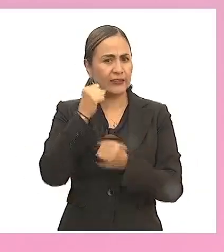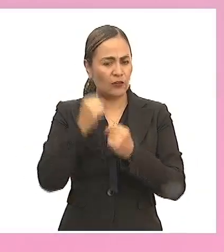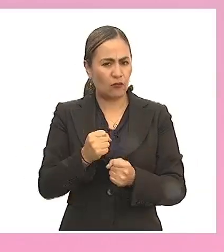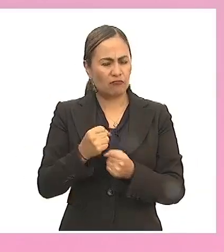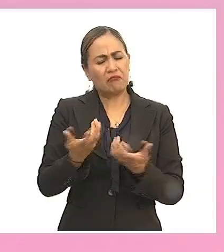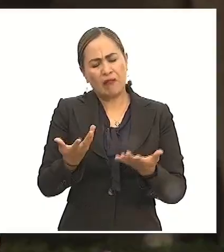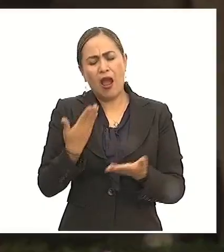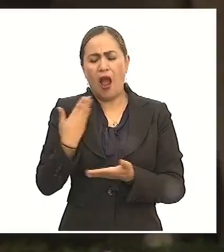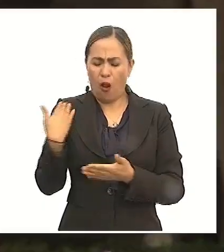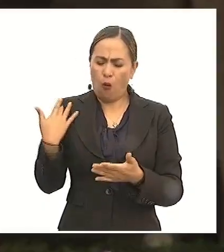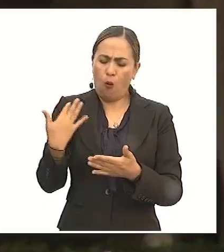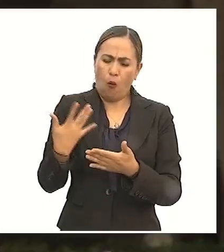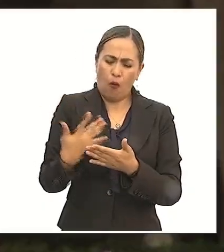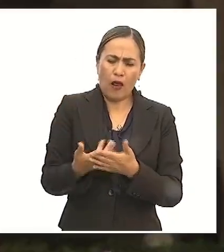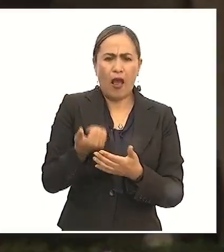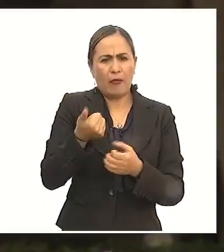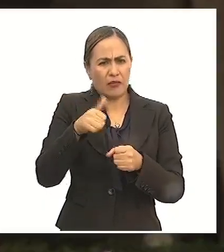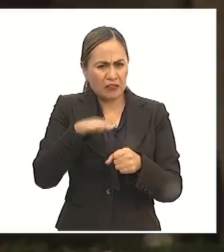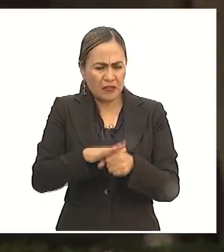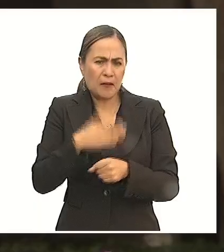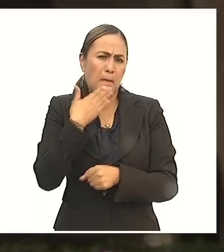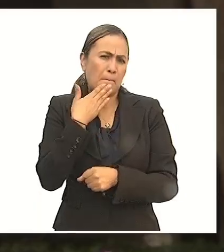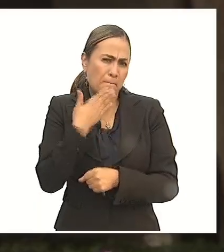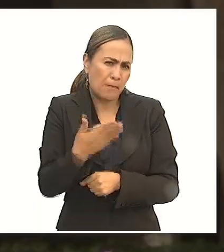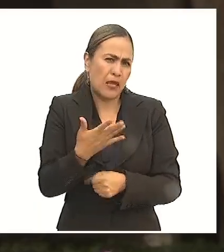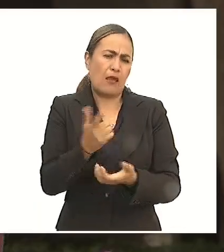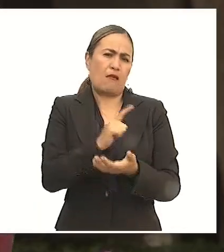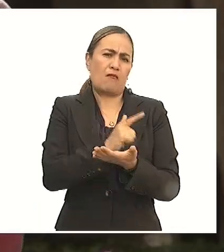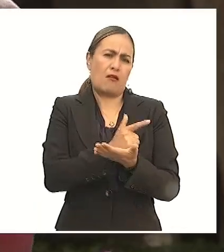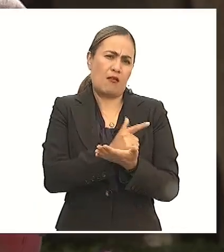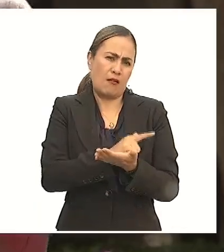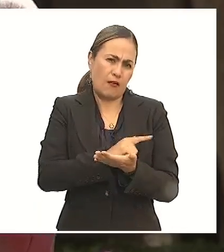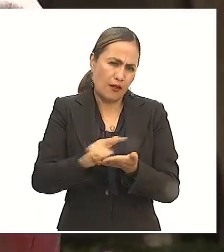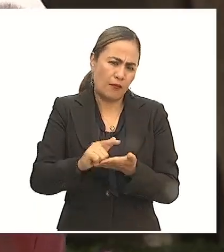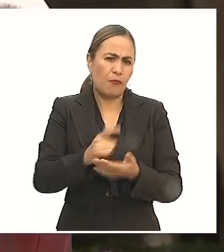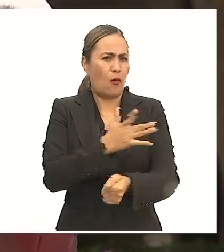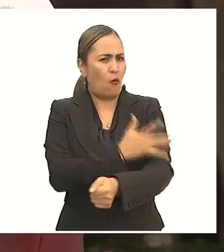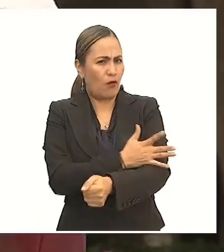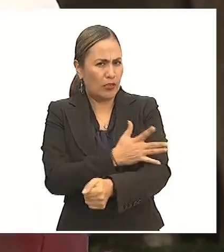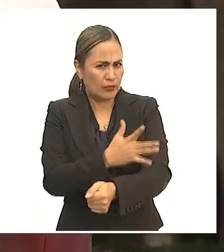ahora, con honestidad, con eficiencia,